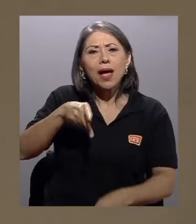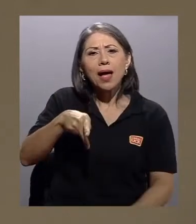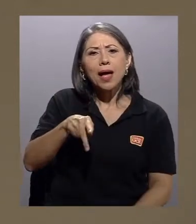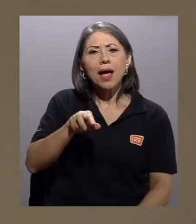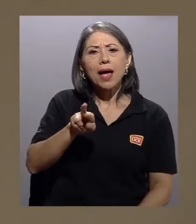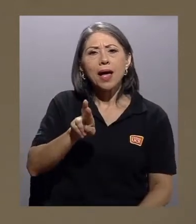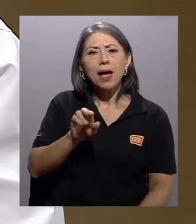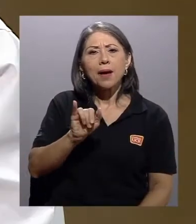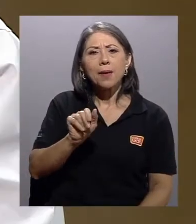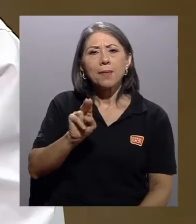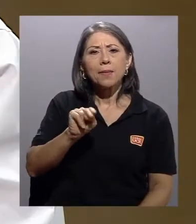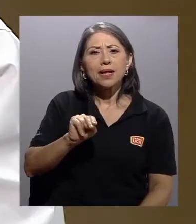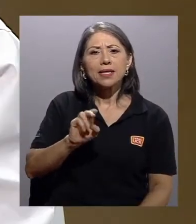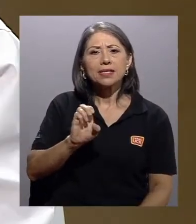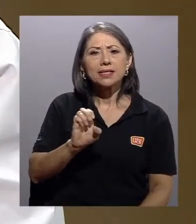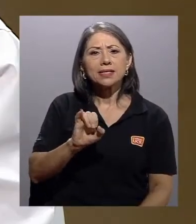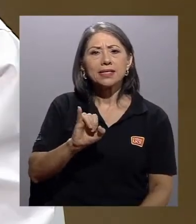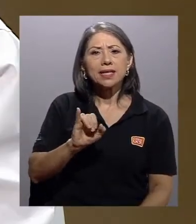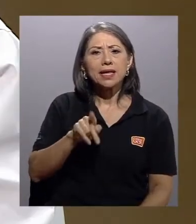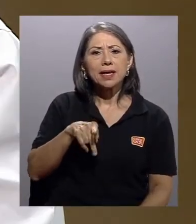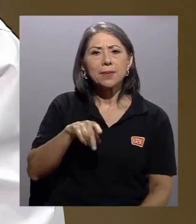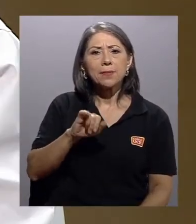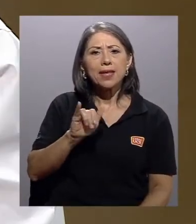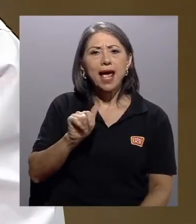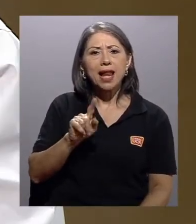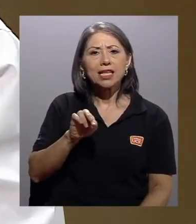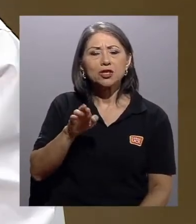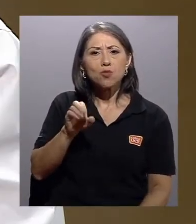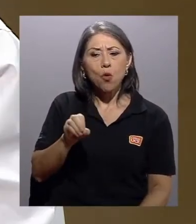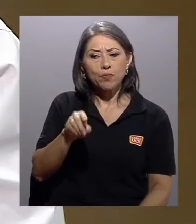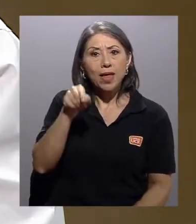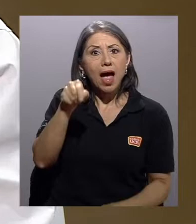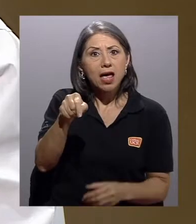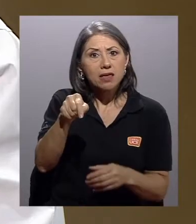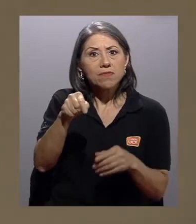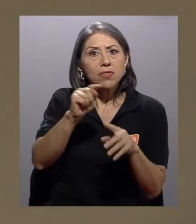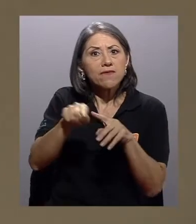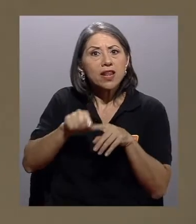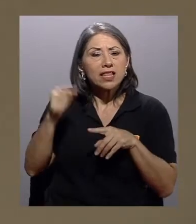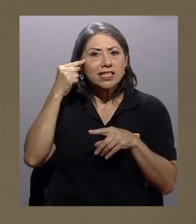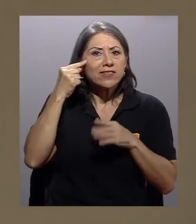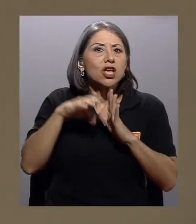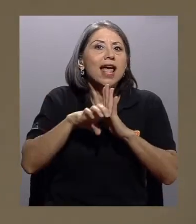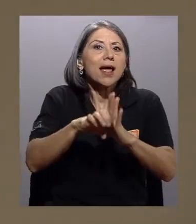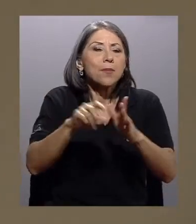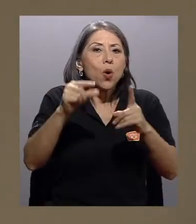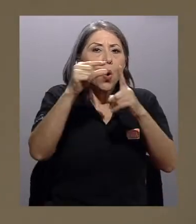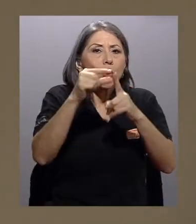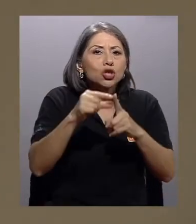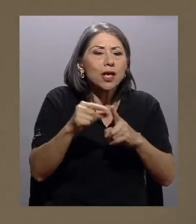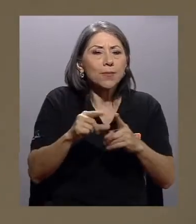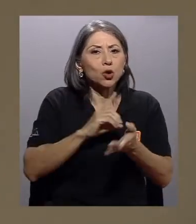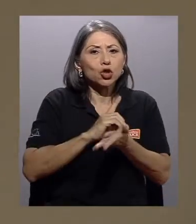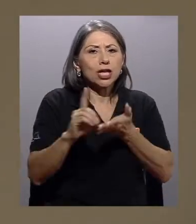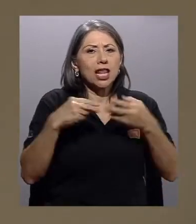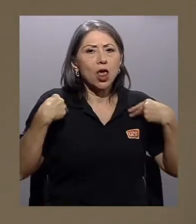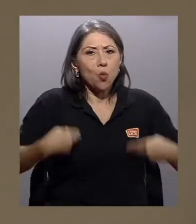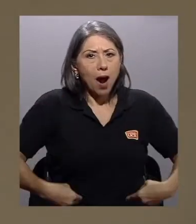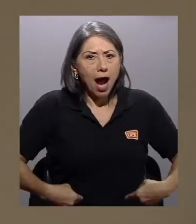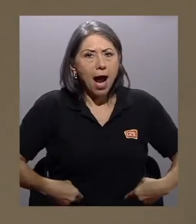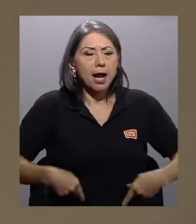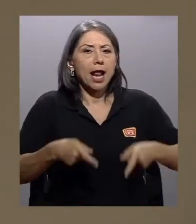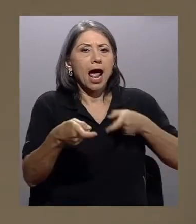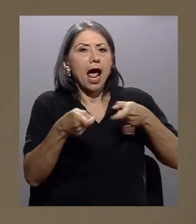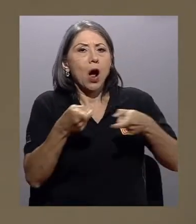ahí se derivaban varias reflexiones sobre conceptos como la dignidad humana, como la autonomía, como menciona